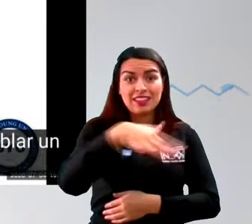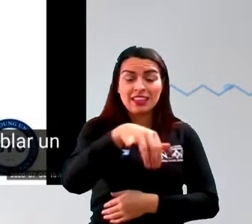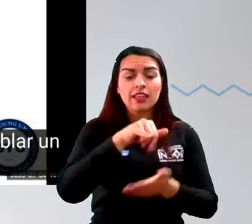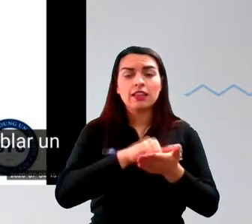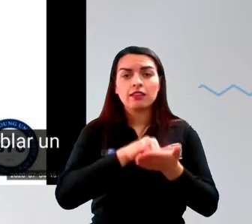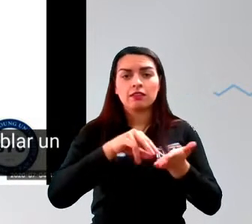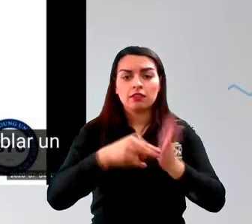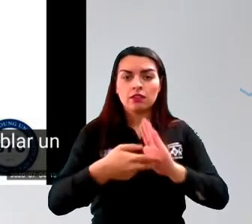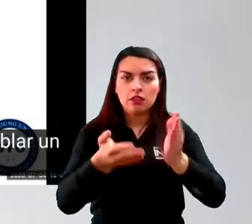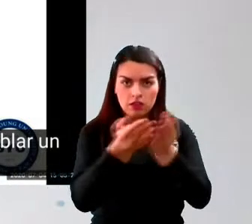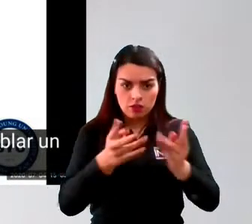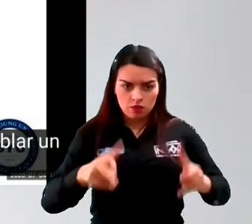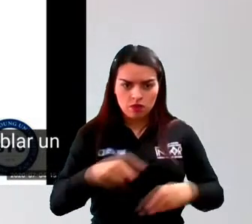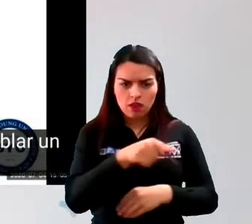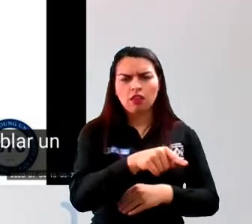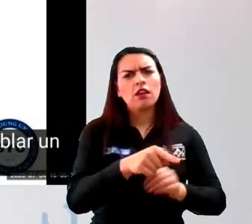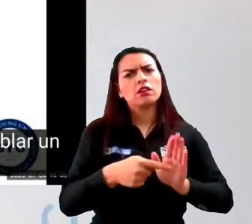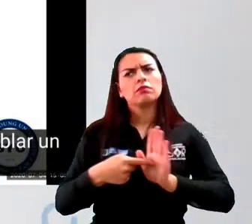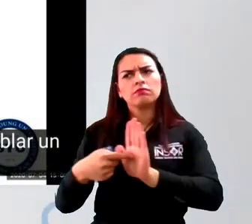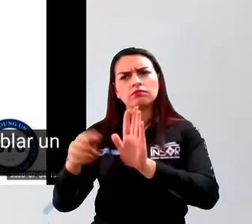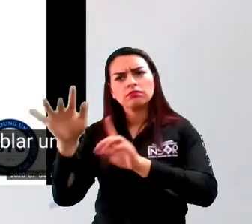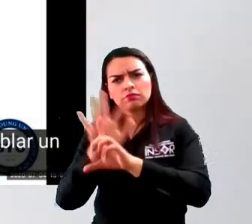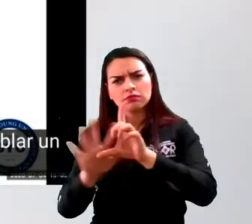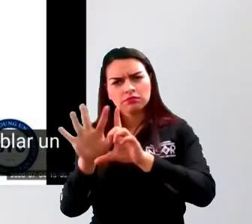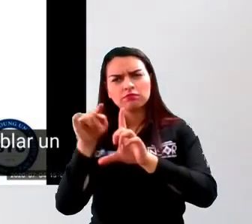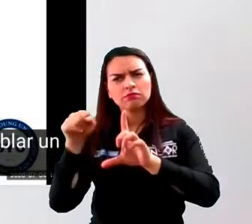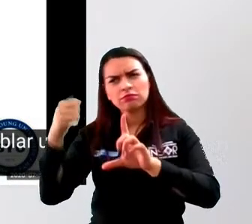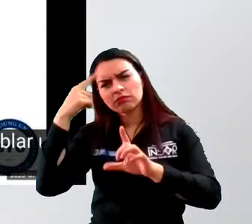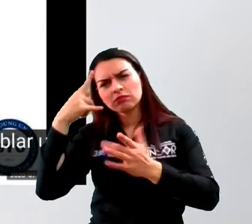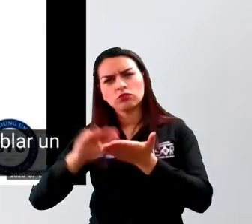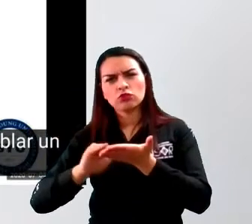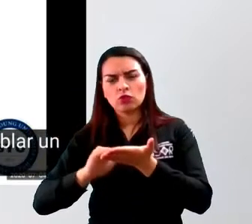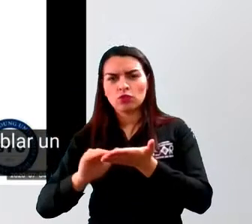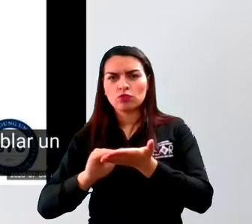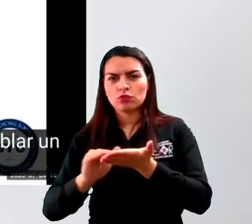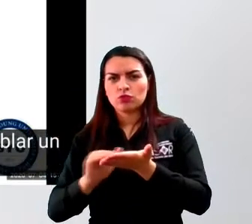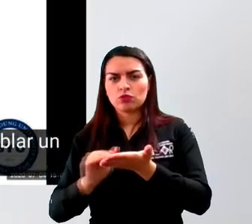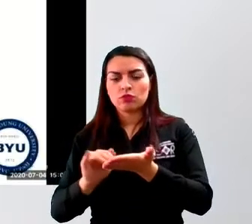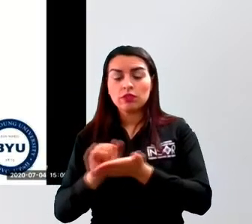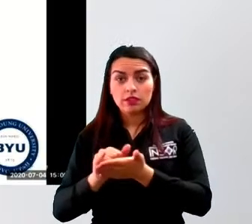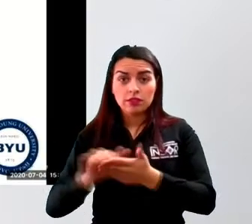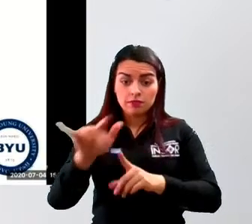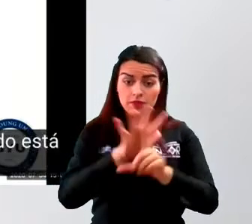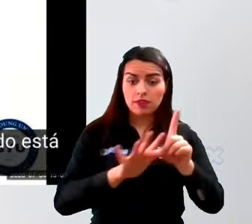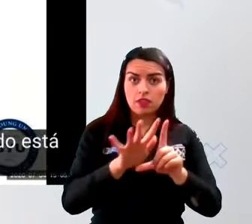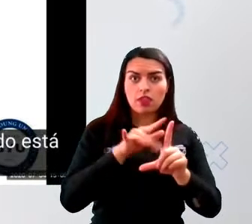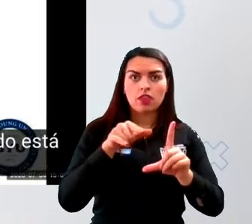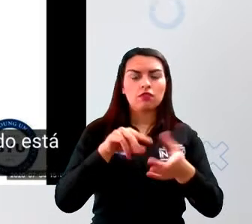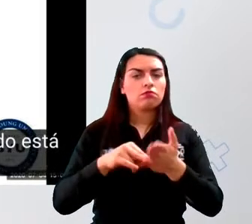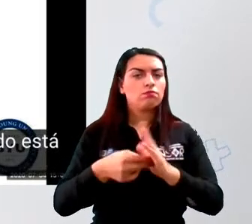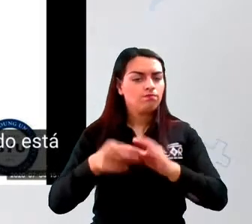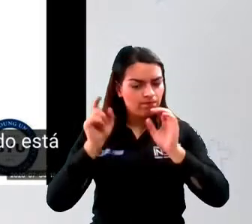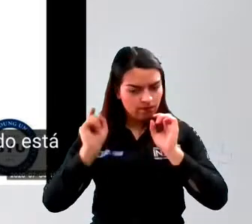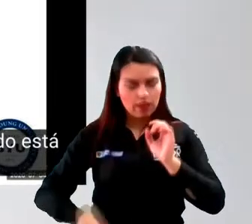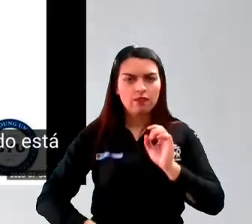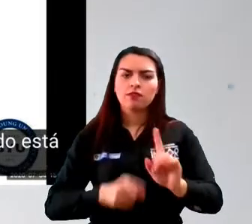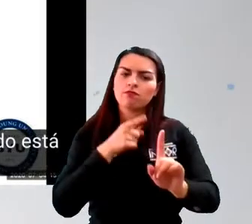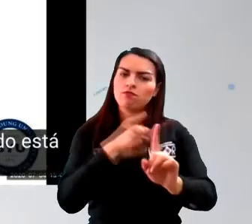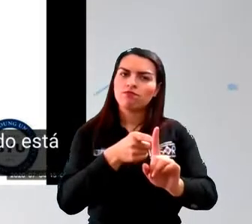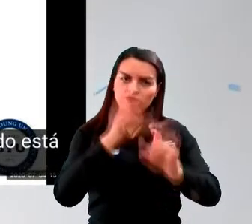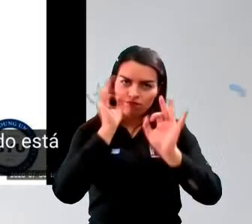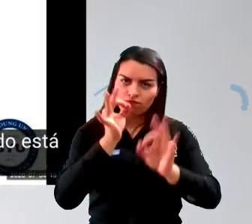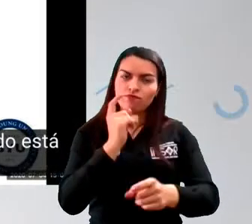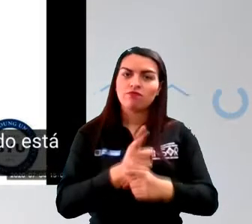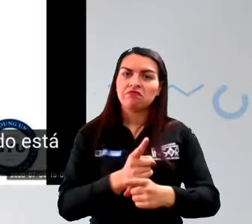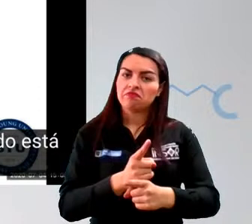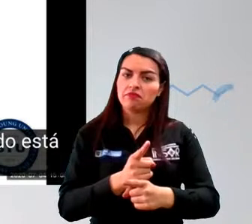que muestra la solución al problema. Hay muchas maneras de usar el video de manera efectiva, pero también hay maneras de usar el video de